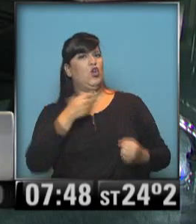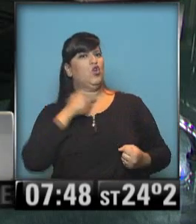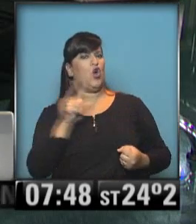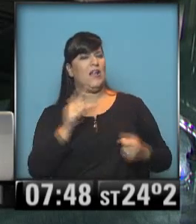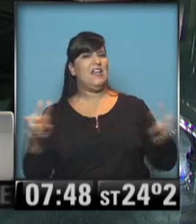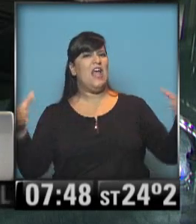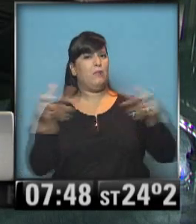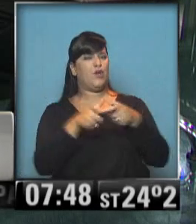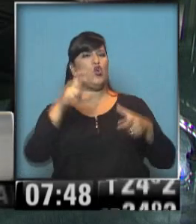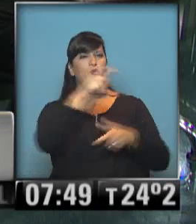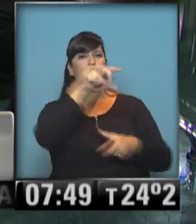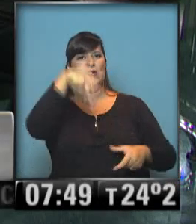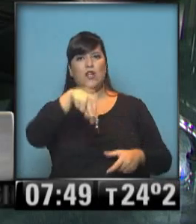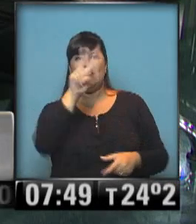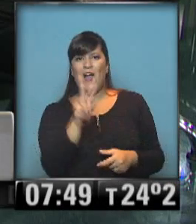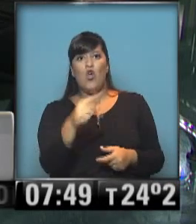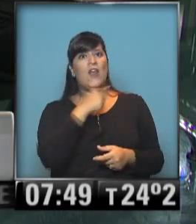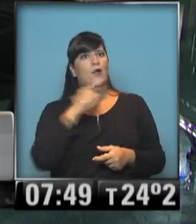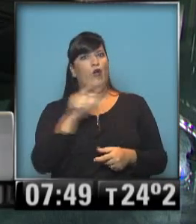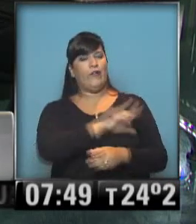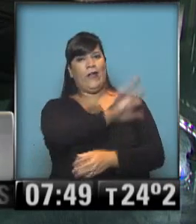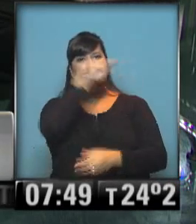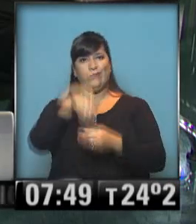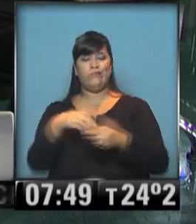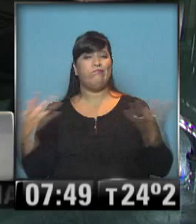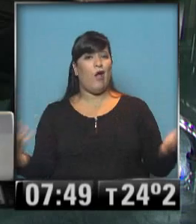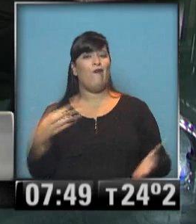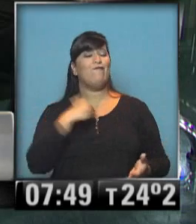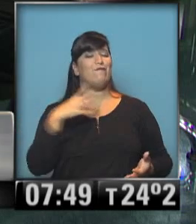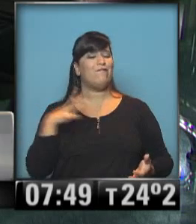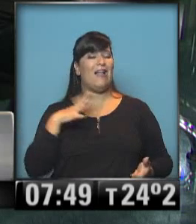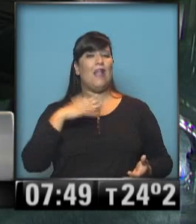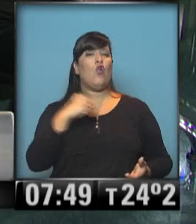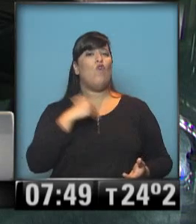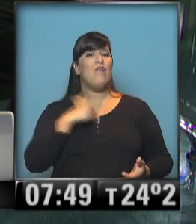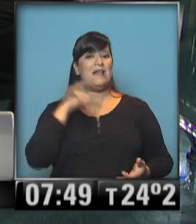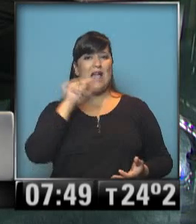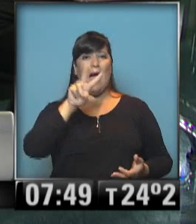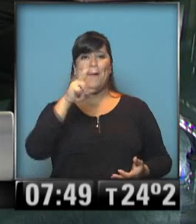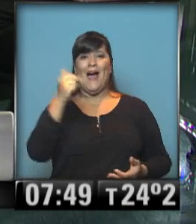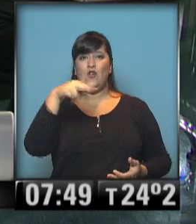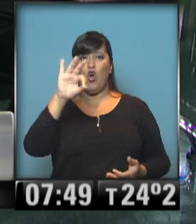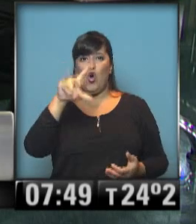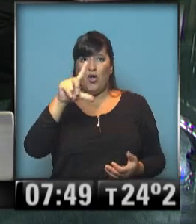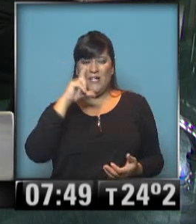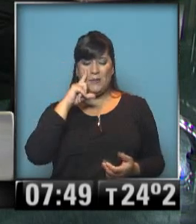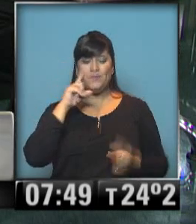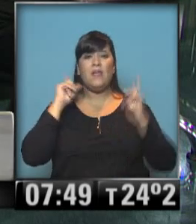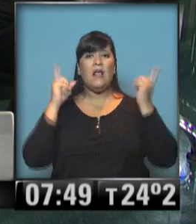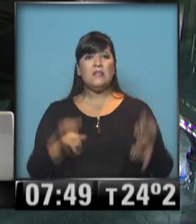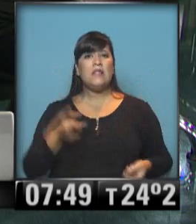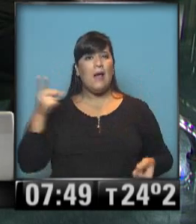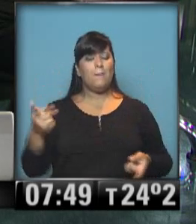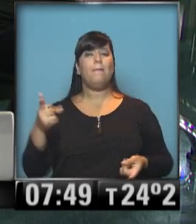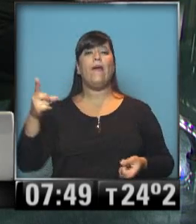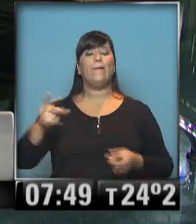valores estuviera en el medio no sé por qué le tien tanta desconfianza a banoli eh después finalmente eh Cuando los se convencieron